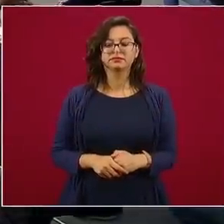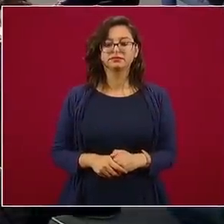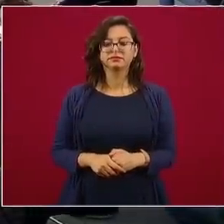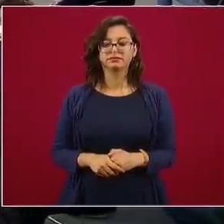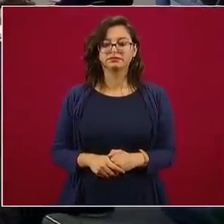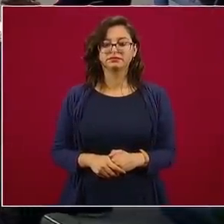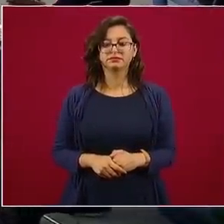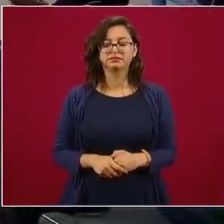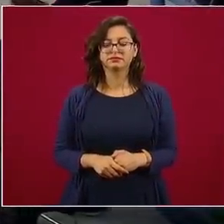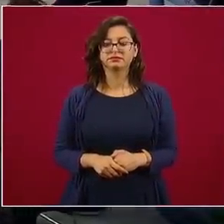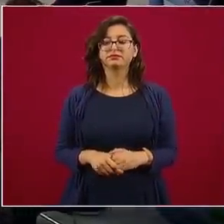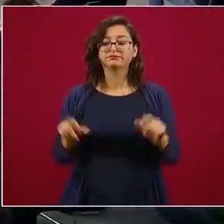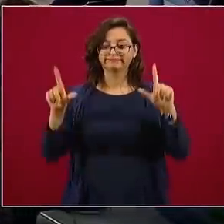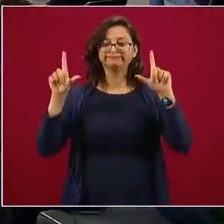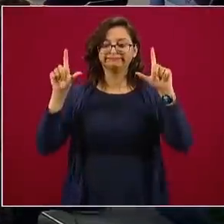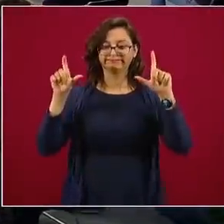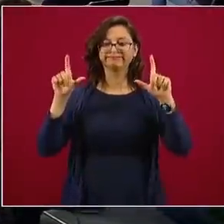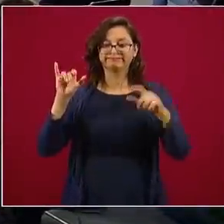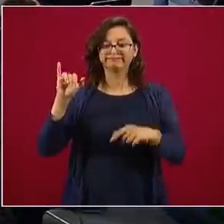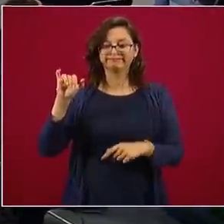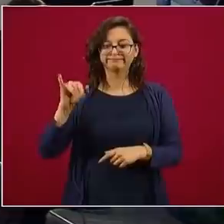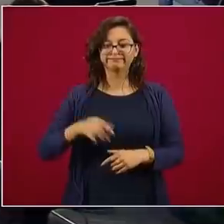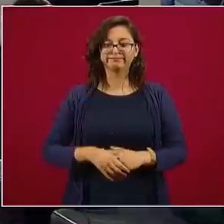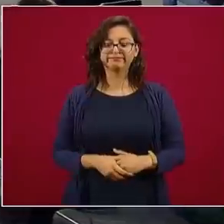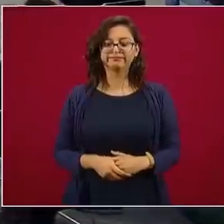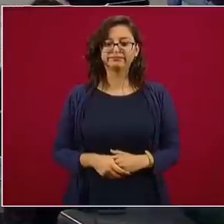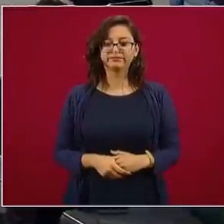Ah, sí, una foto, sí.